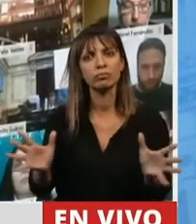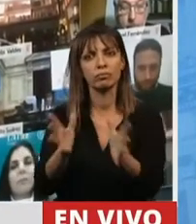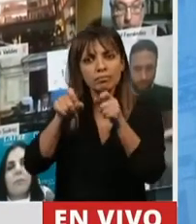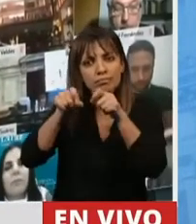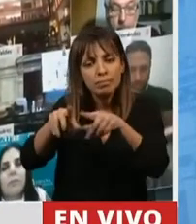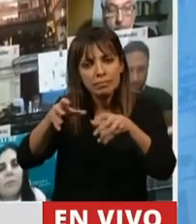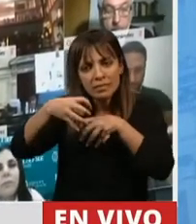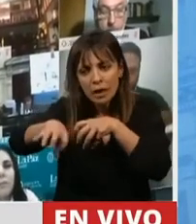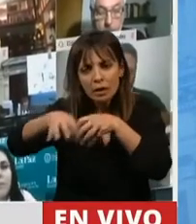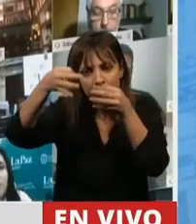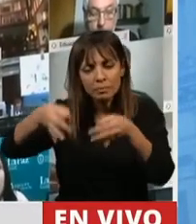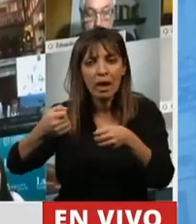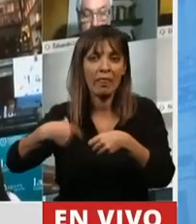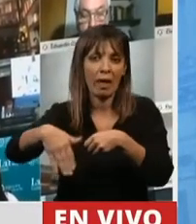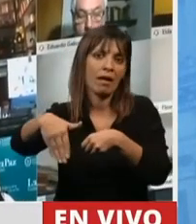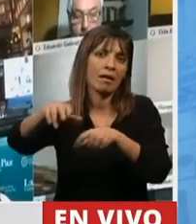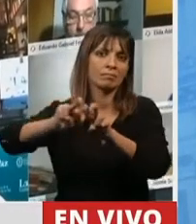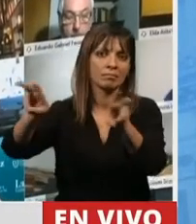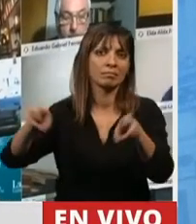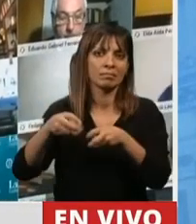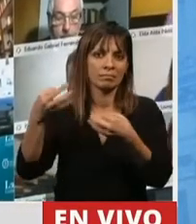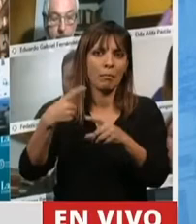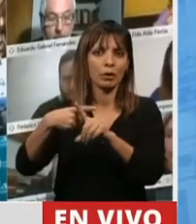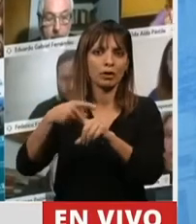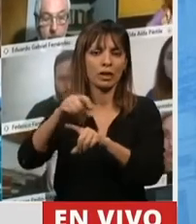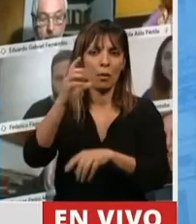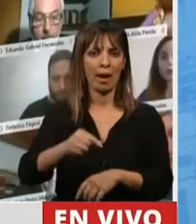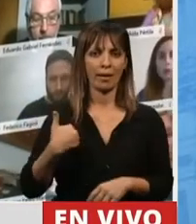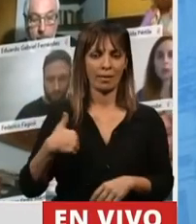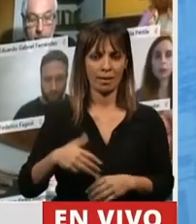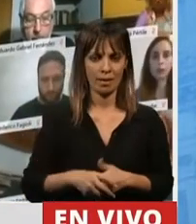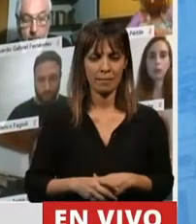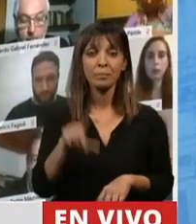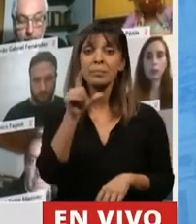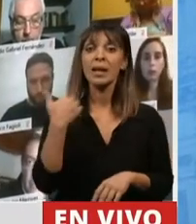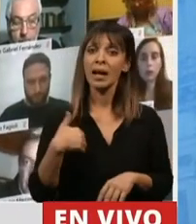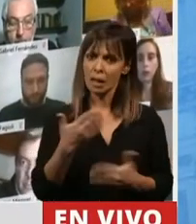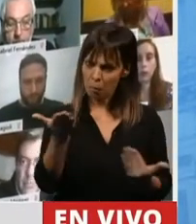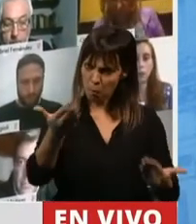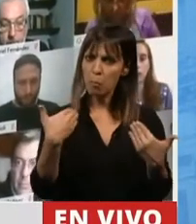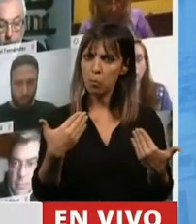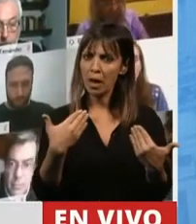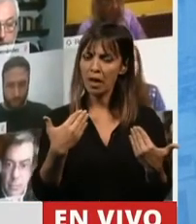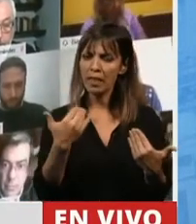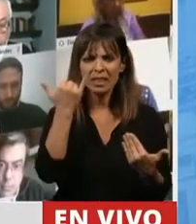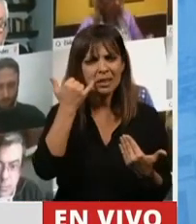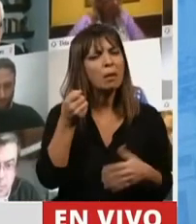beneficios económicos a la Argentina, donde realmente la Argentina ha demostrado que tiene una capacidad especial